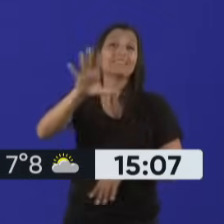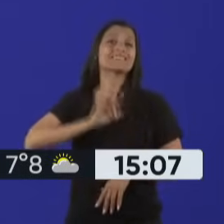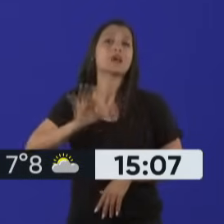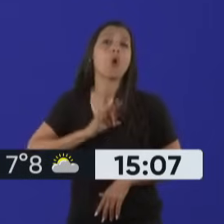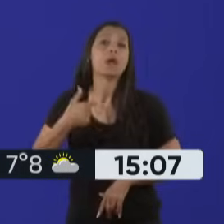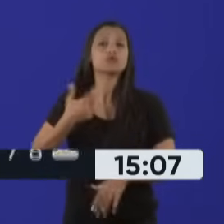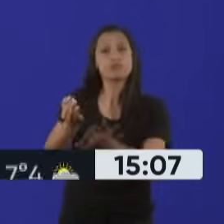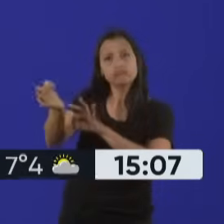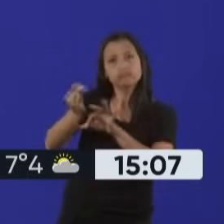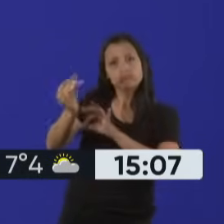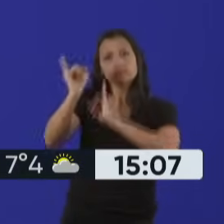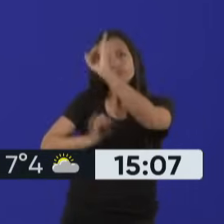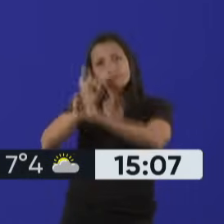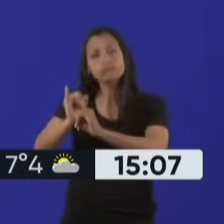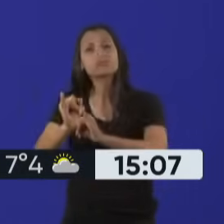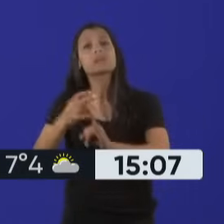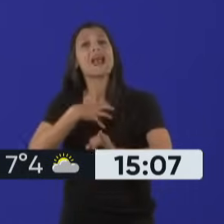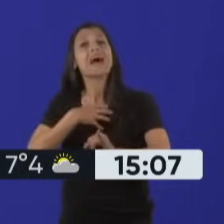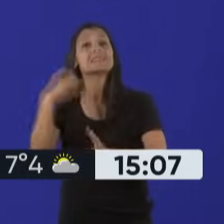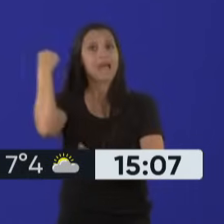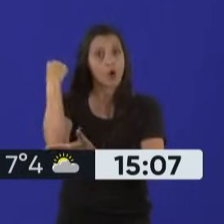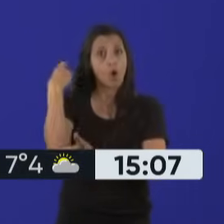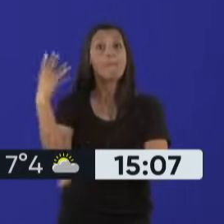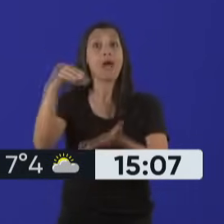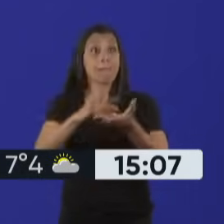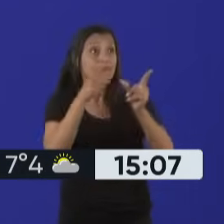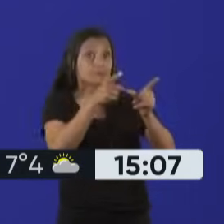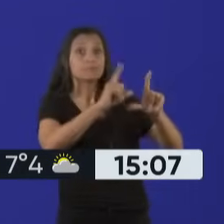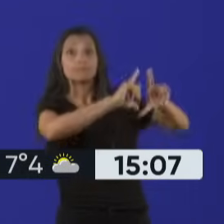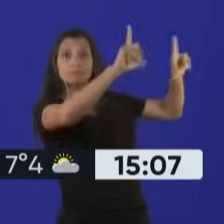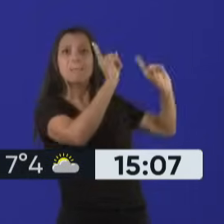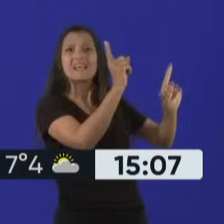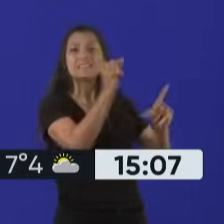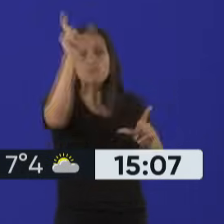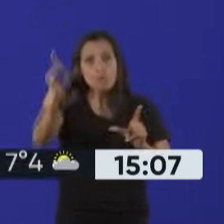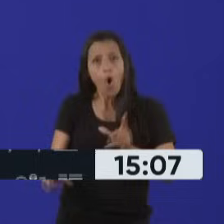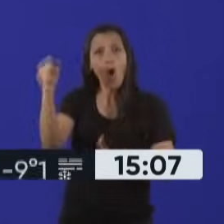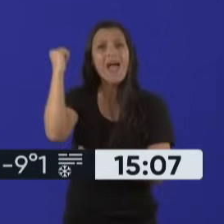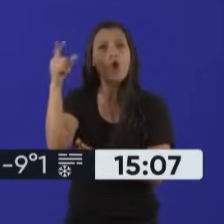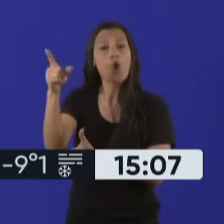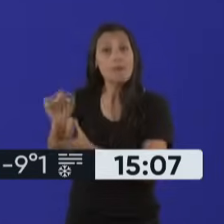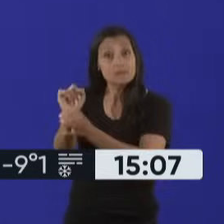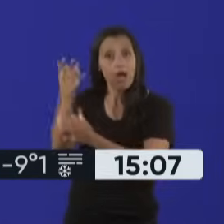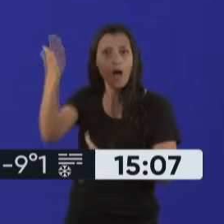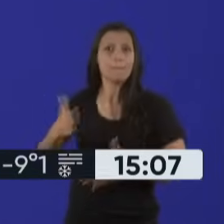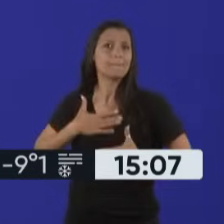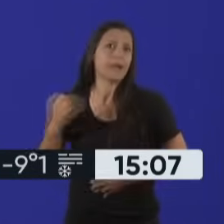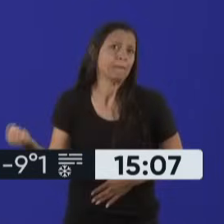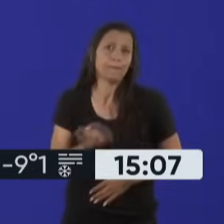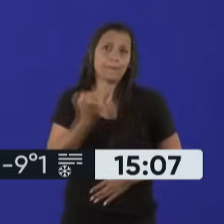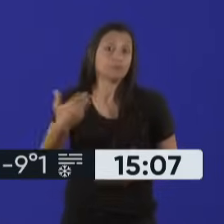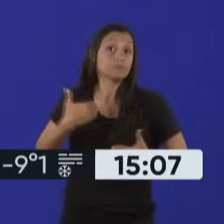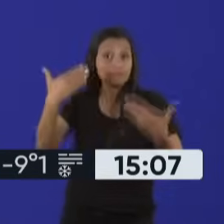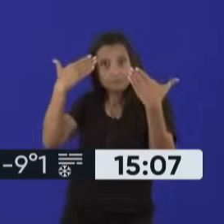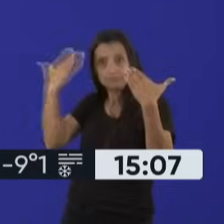y de equilibrio general, evidentemente tiene un rol importante Gary Becker. Y fue tal el homenaje que le